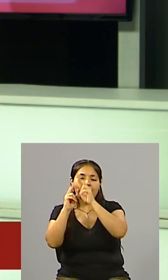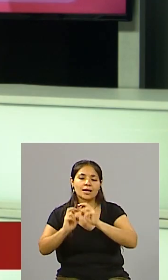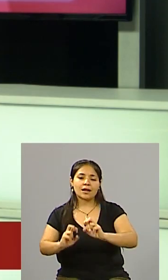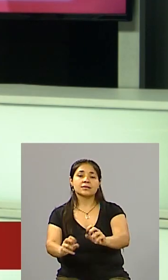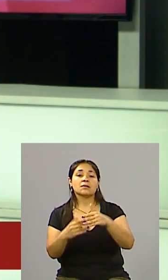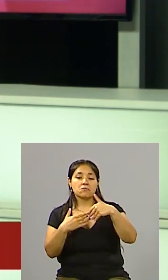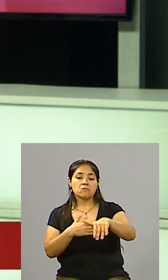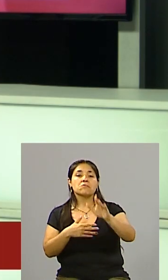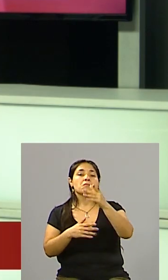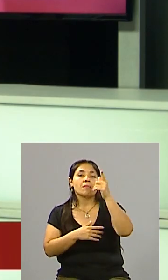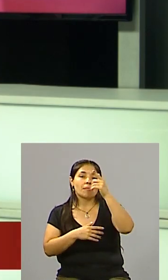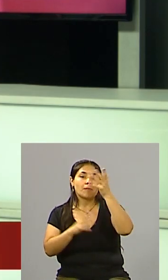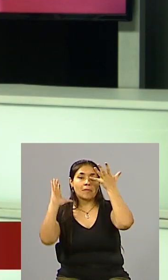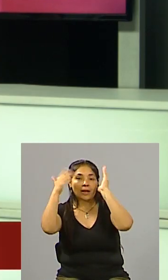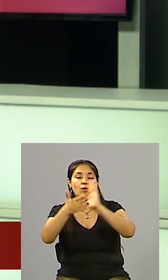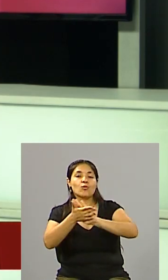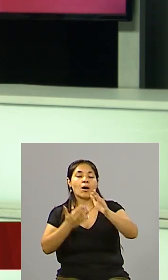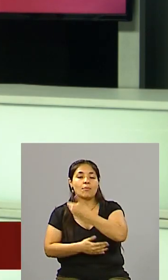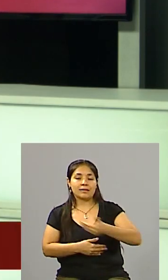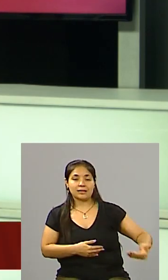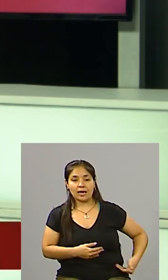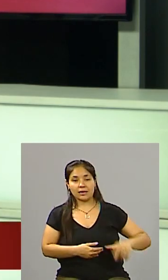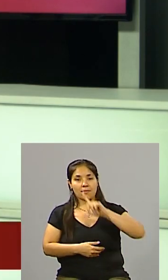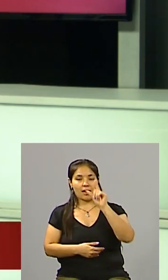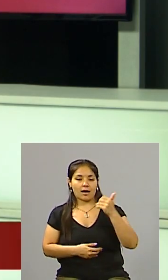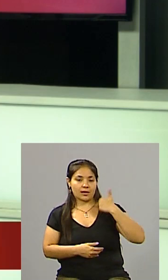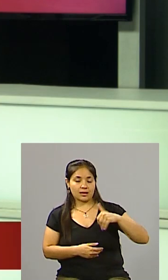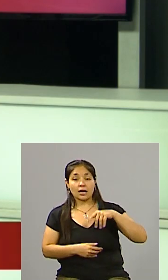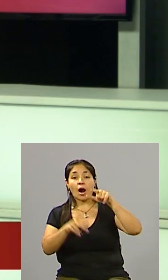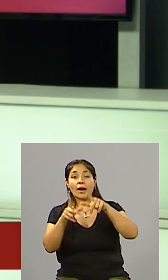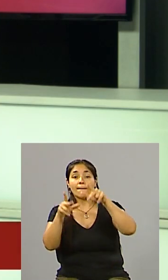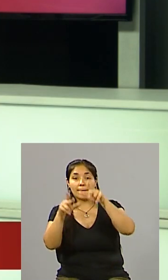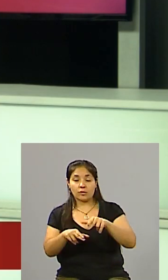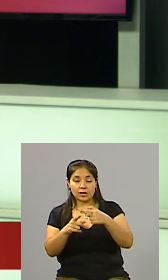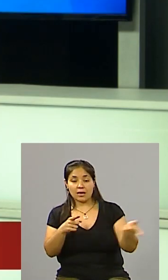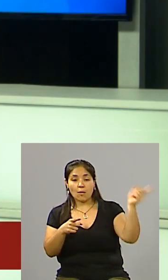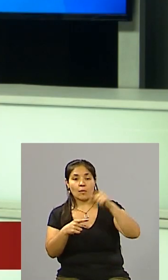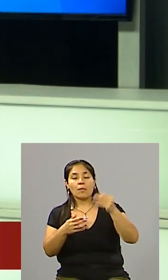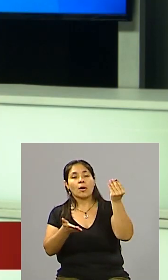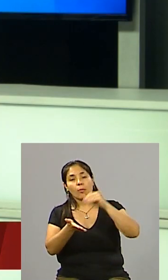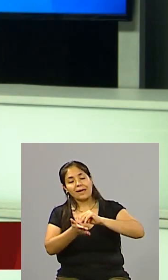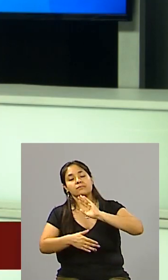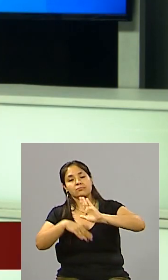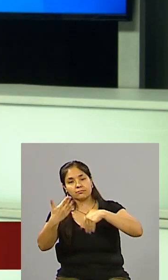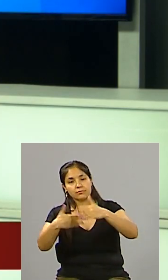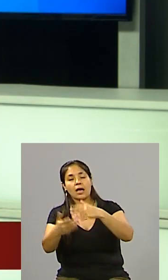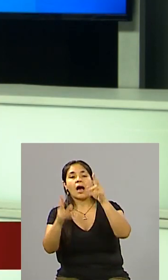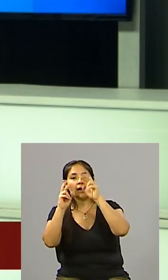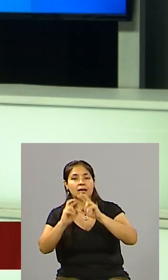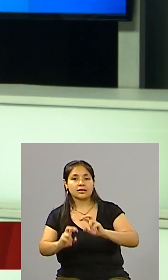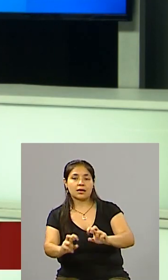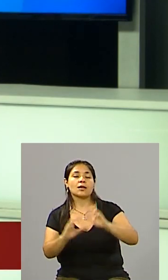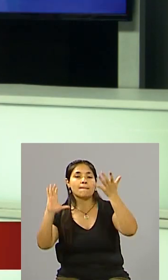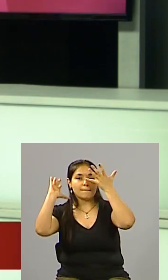presidencial aquí en la República Argentina. Nos vamos a la pausa. Ya volvemos y vamos a seguir analizando lo que se viene, el gobierno